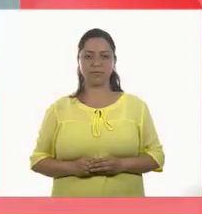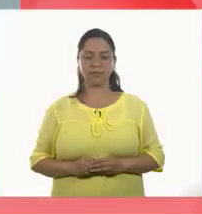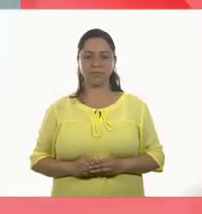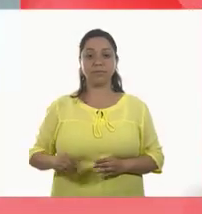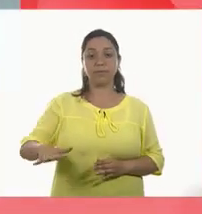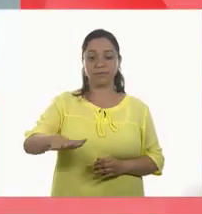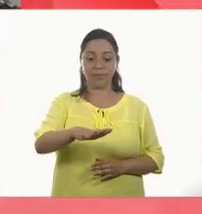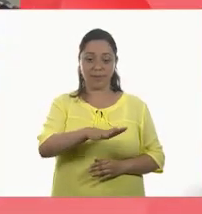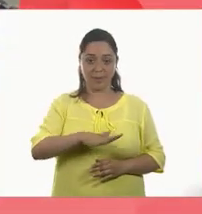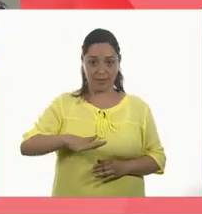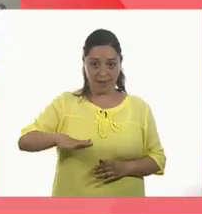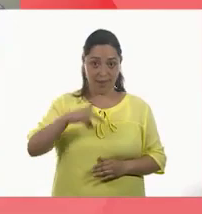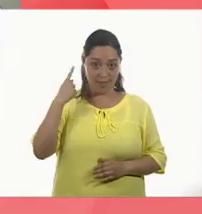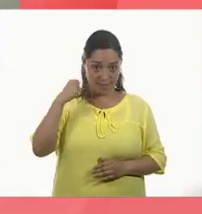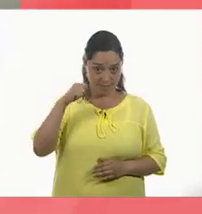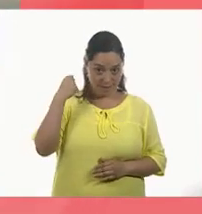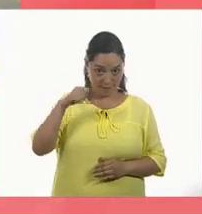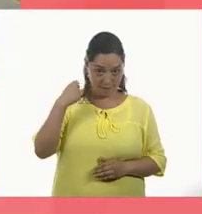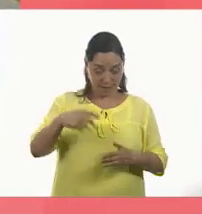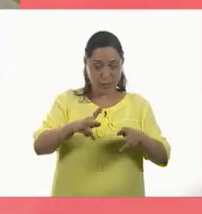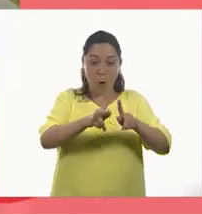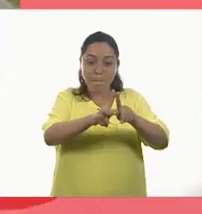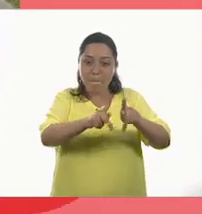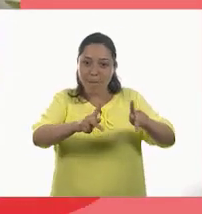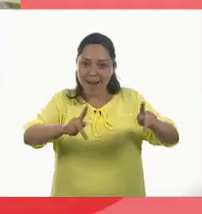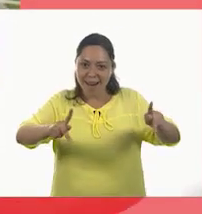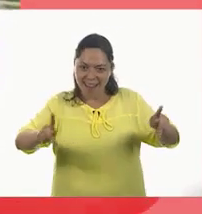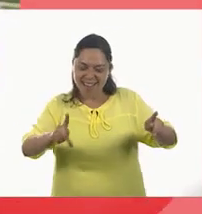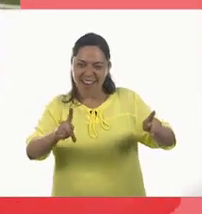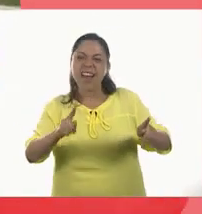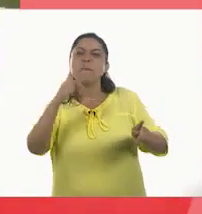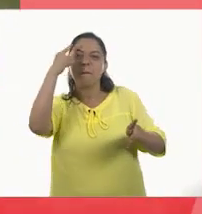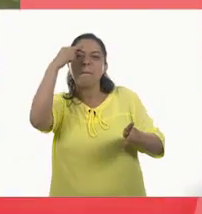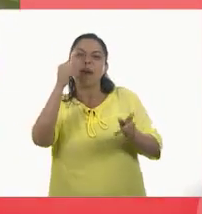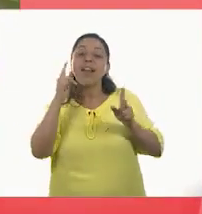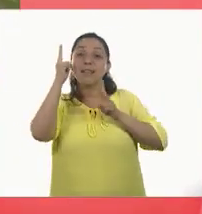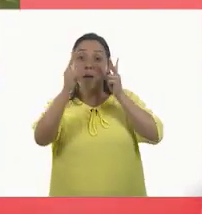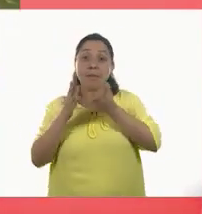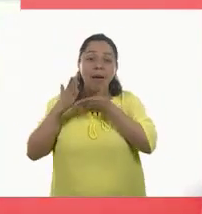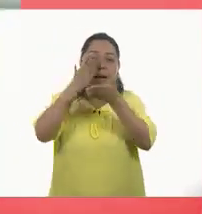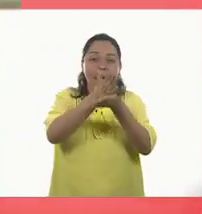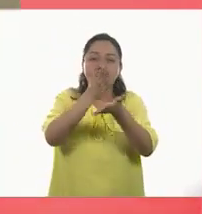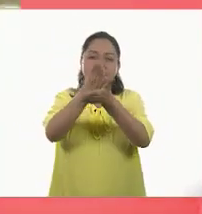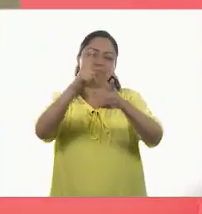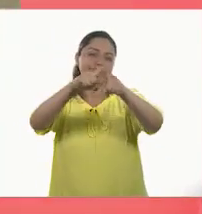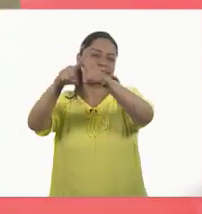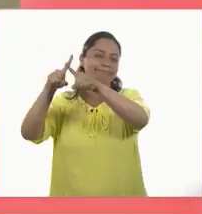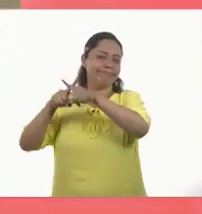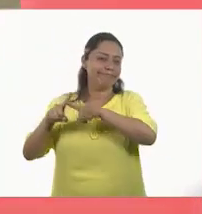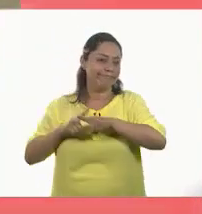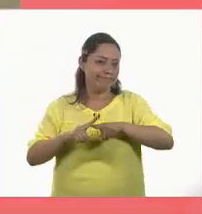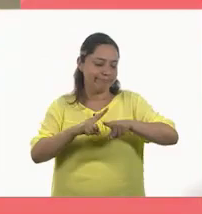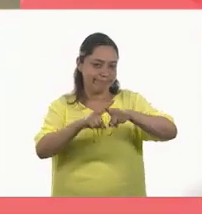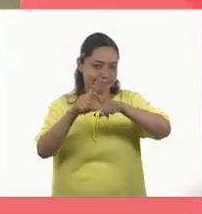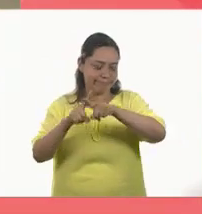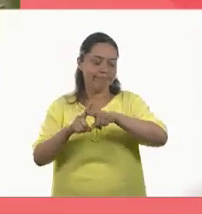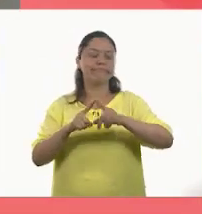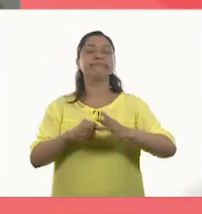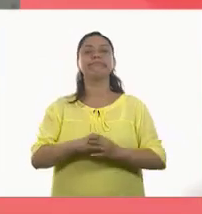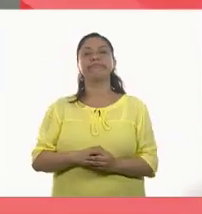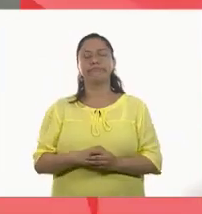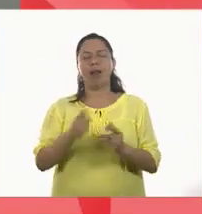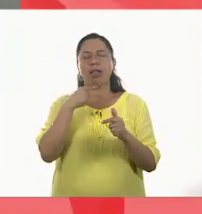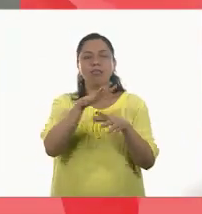La costa de Tabasco ofrece al visitante una gran variedad de posibilidades. Así, emerge